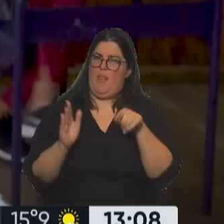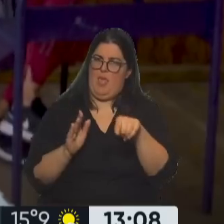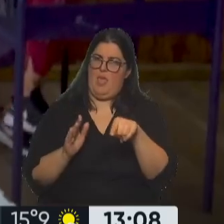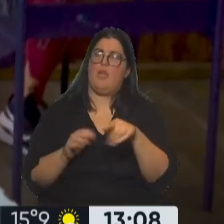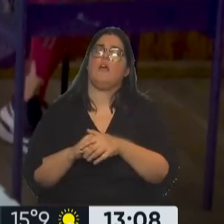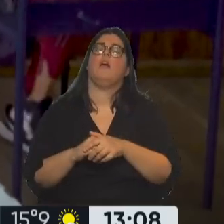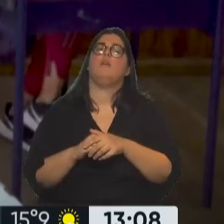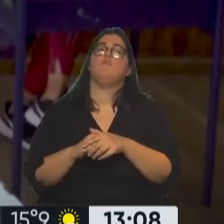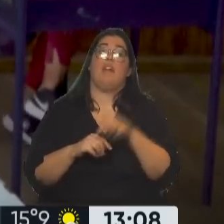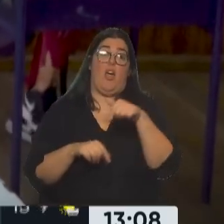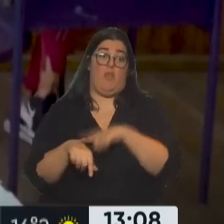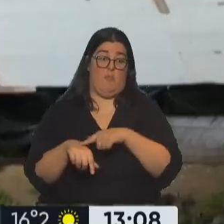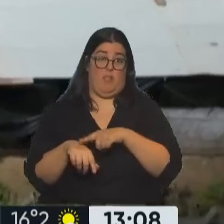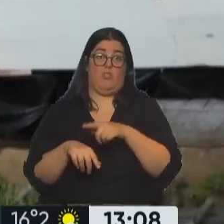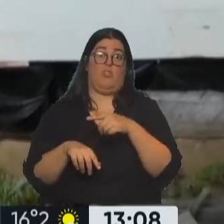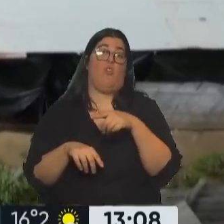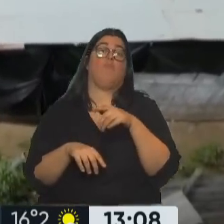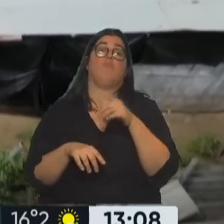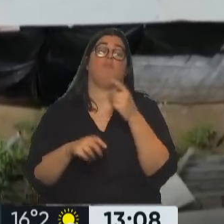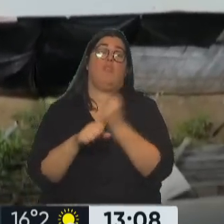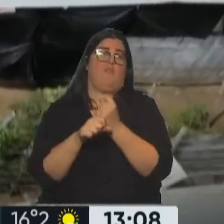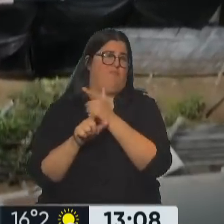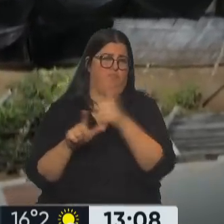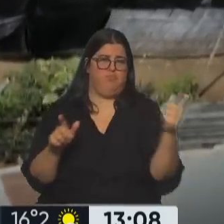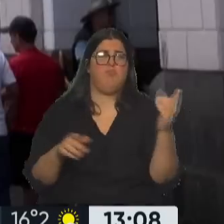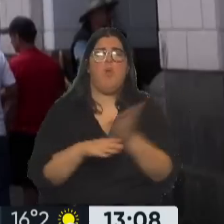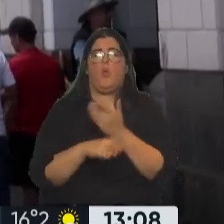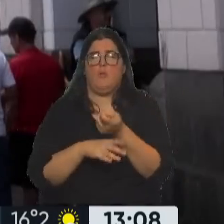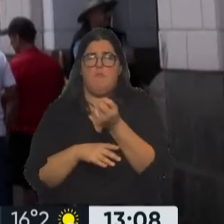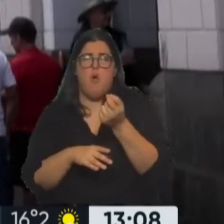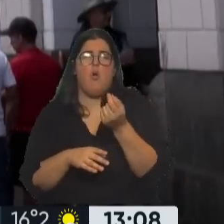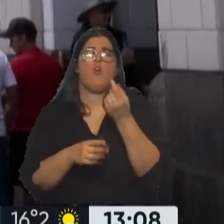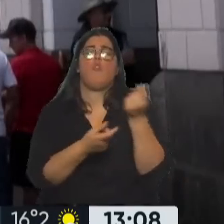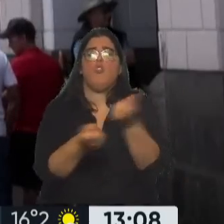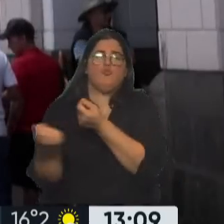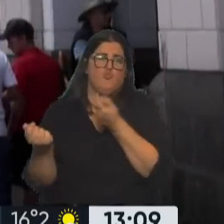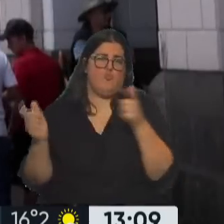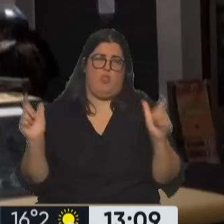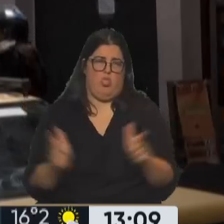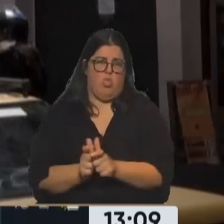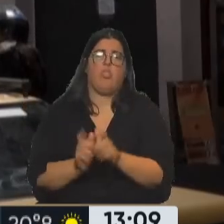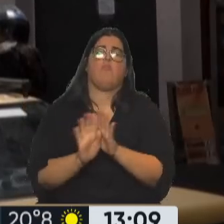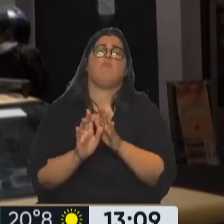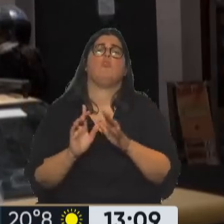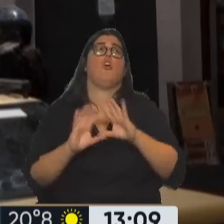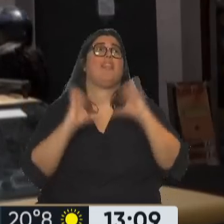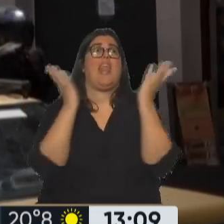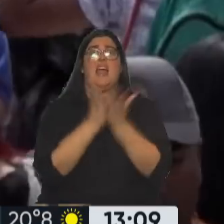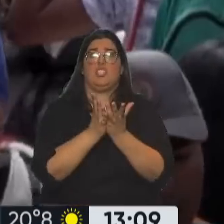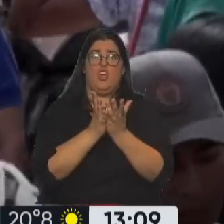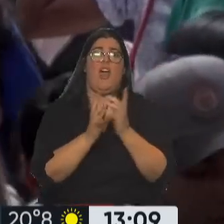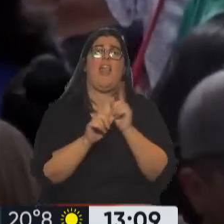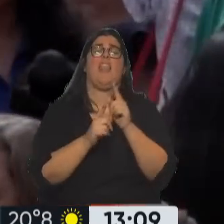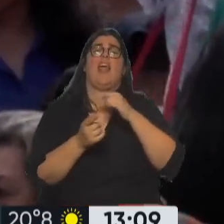con un elevado porcentaje de desocupación, baja producción y consumo y en un contexto internacional adverso con suba de tasas